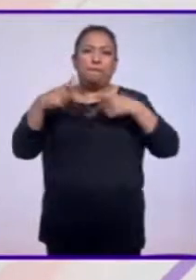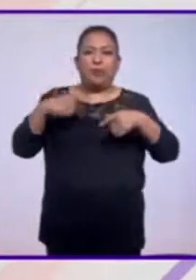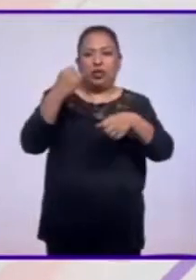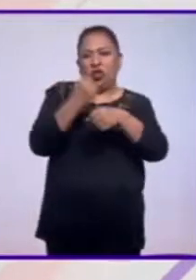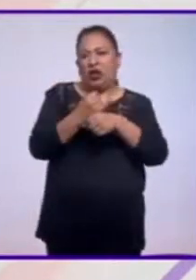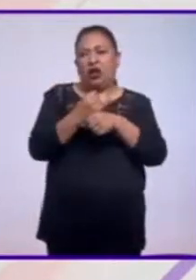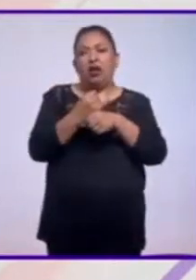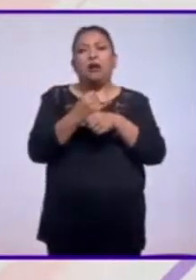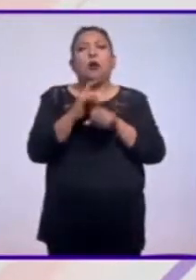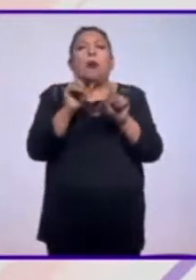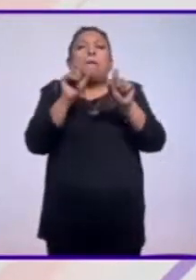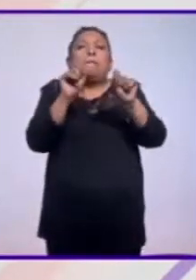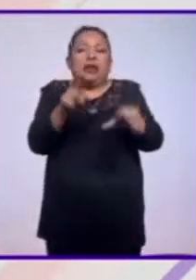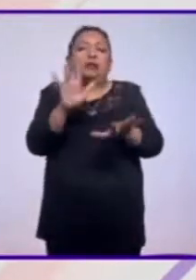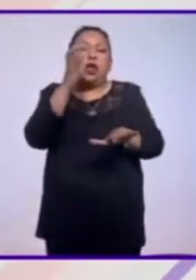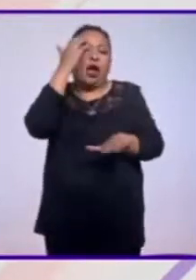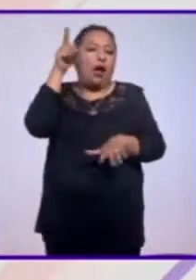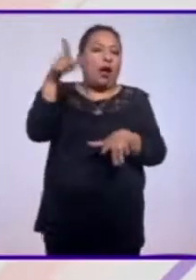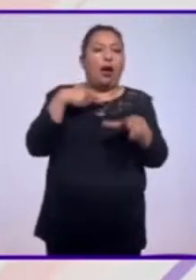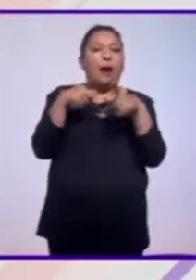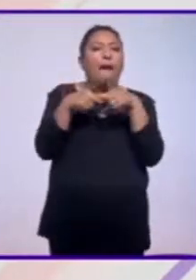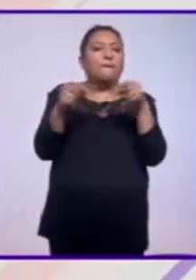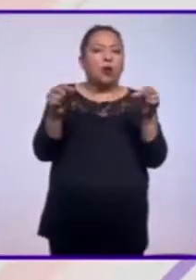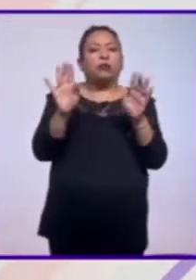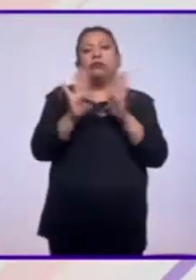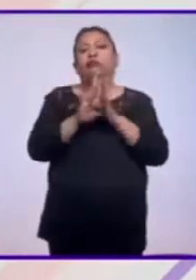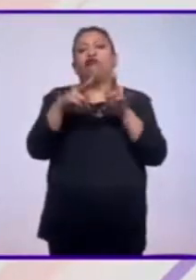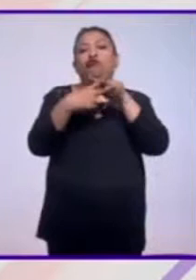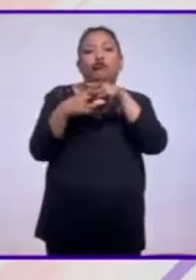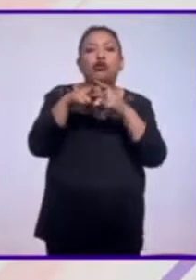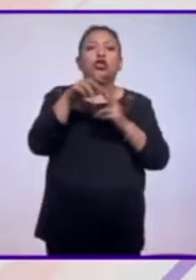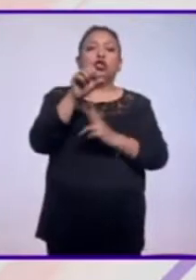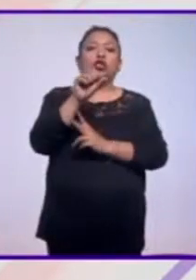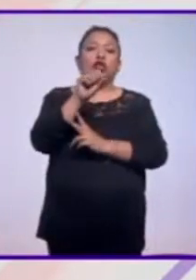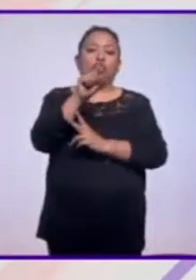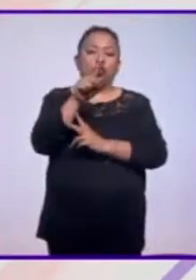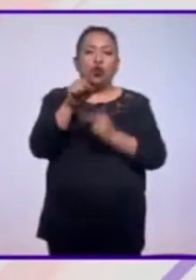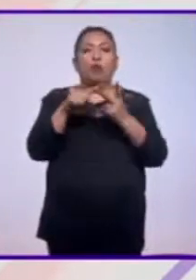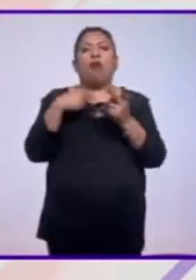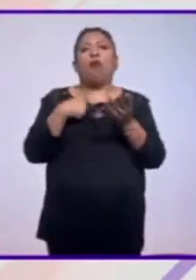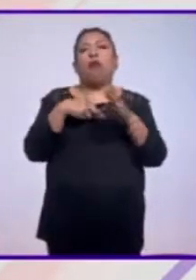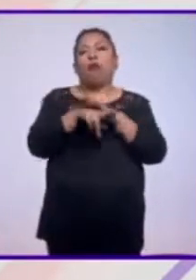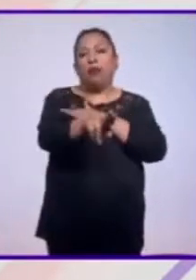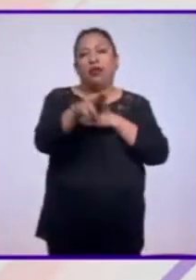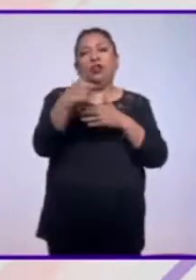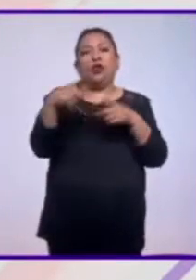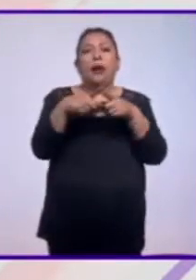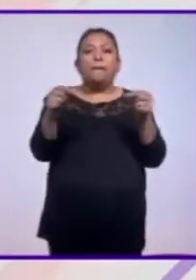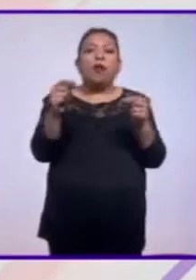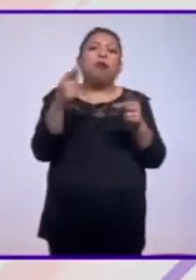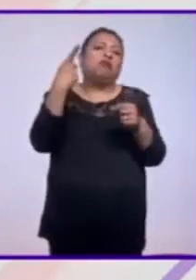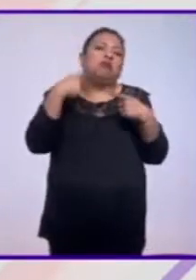muy estereotípicos de la sociedad japonesa. Un luchador de sumo, un asalariado que va en el metro japonés,